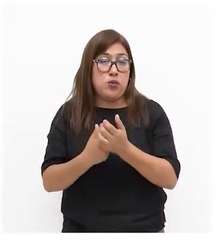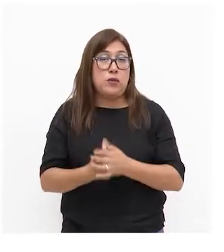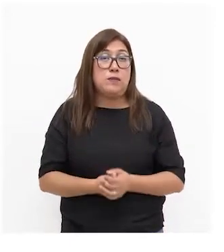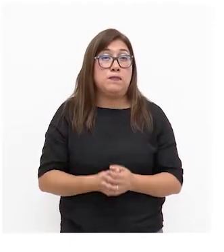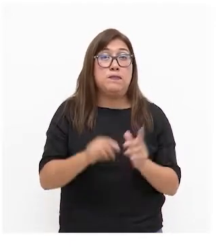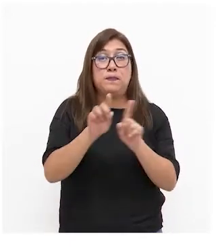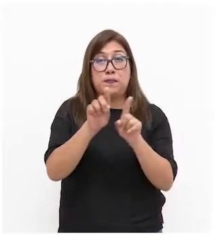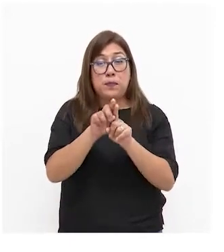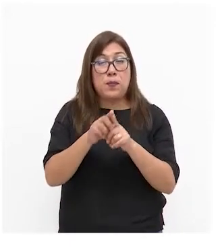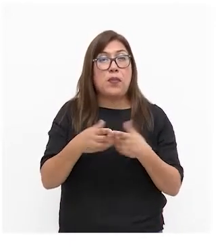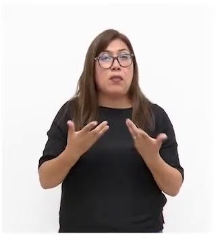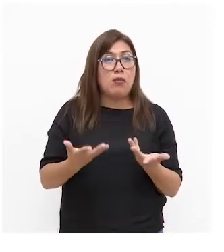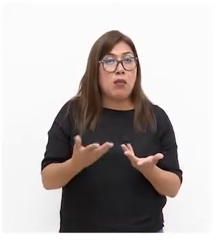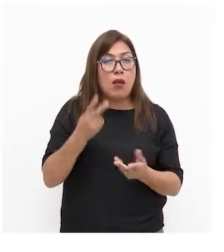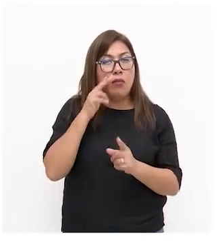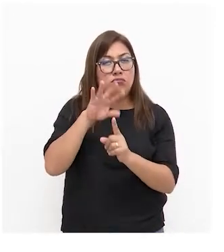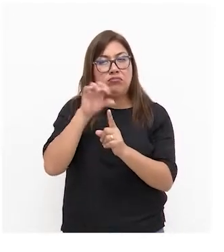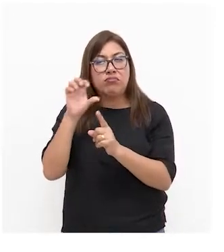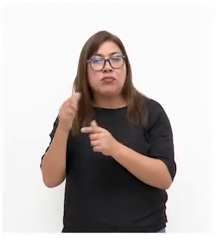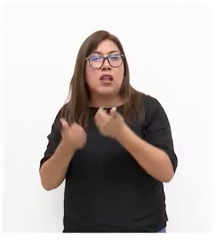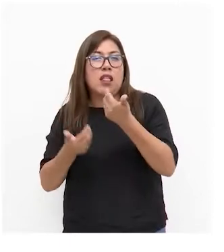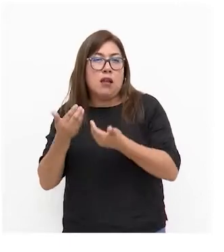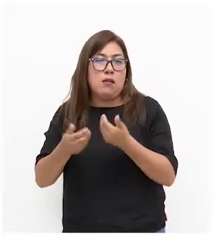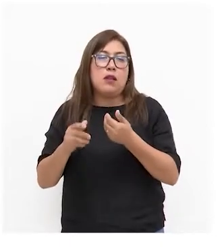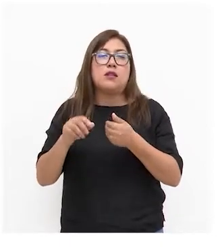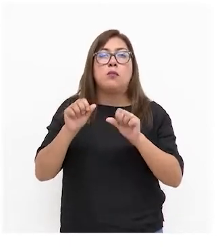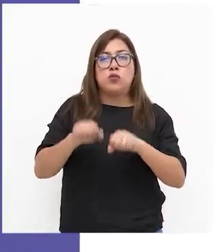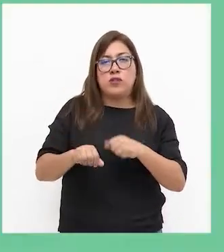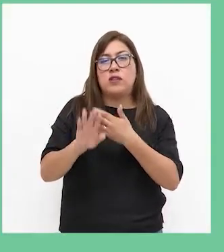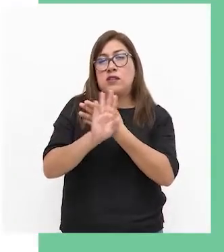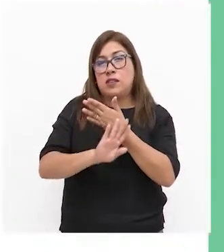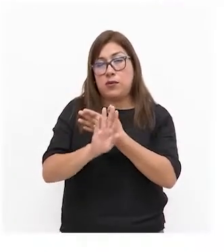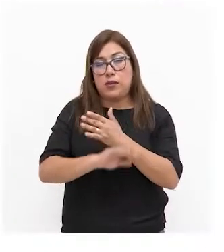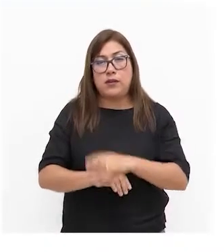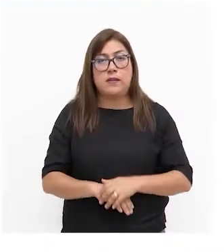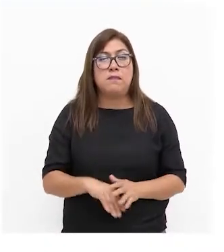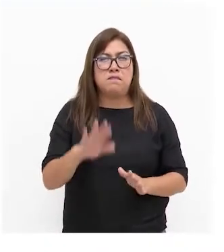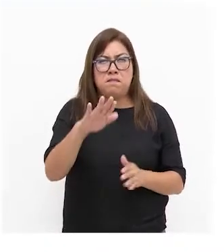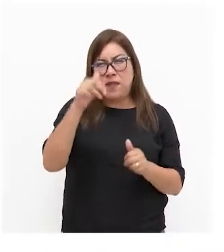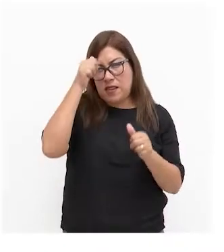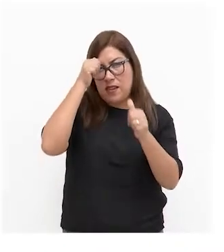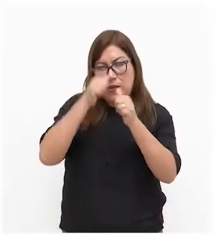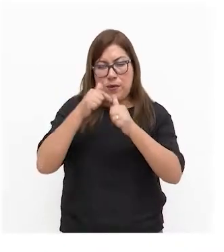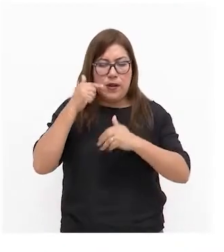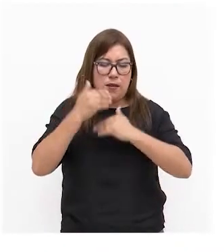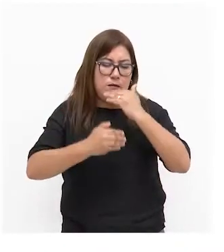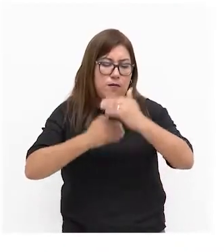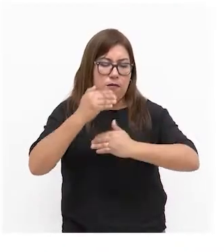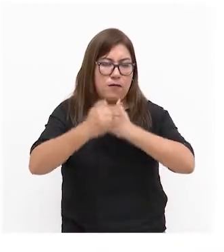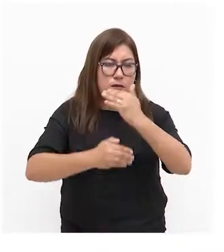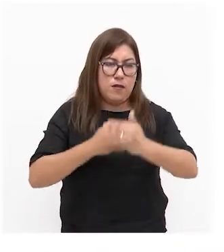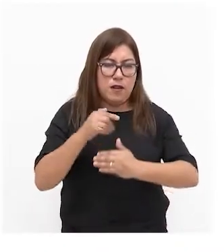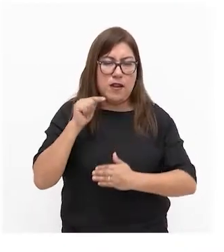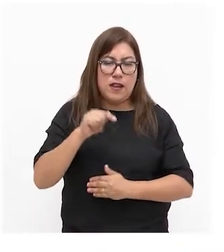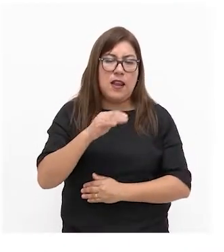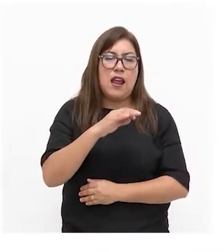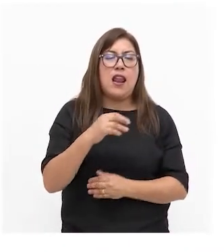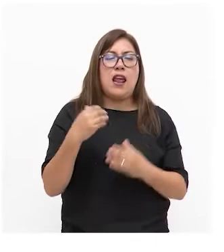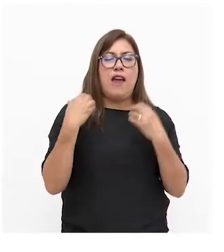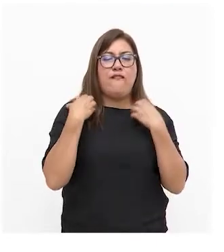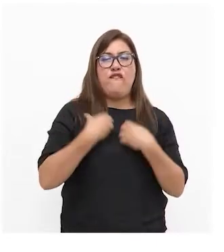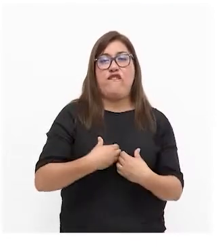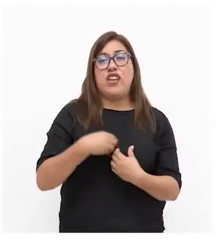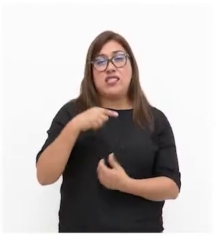la identificación de las posibles salvaguardias. Recuerda que en estos procesos, el rol de la